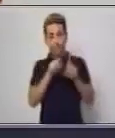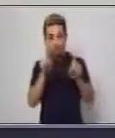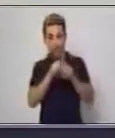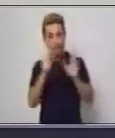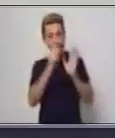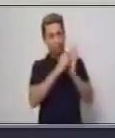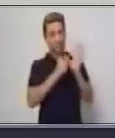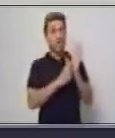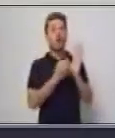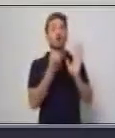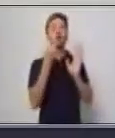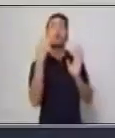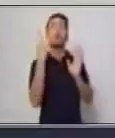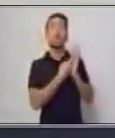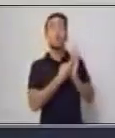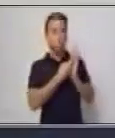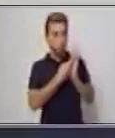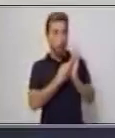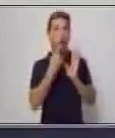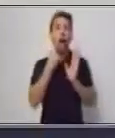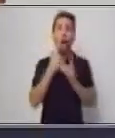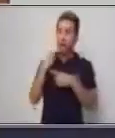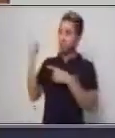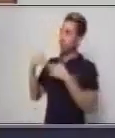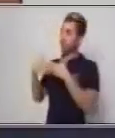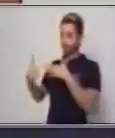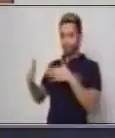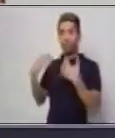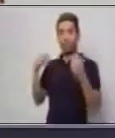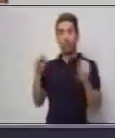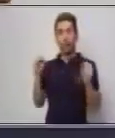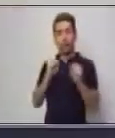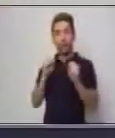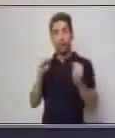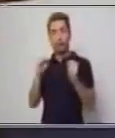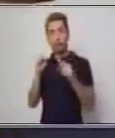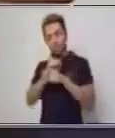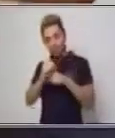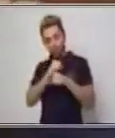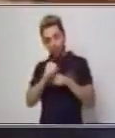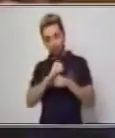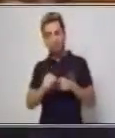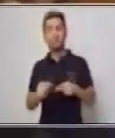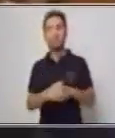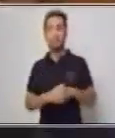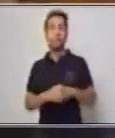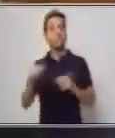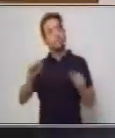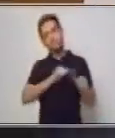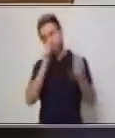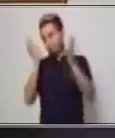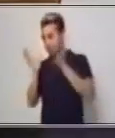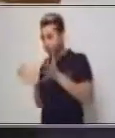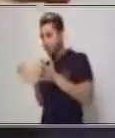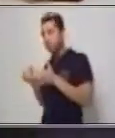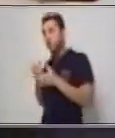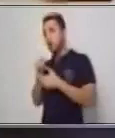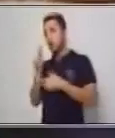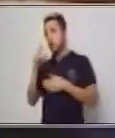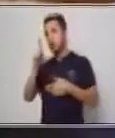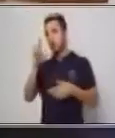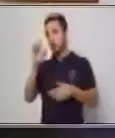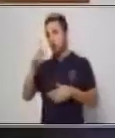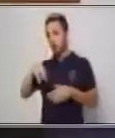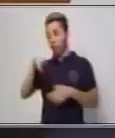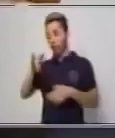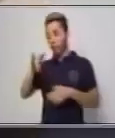poder desarrollar los ejercicios que tenemos más adelante. Ahora vamos con la siguiente definición. Números